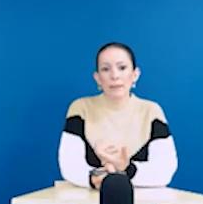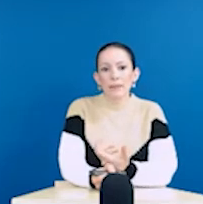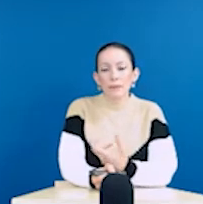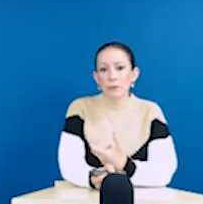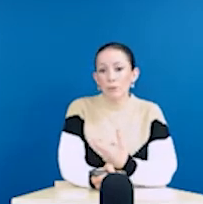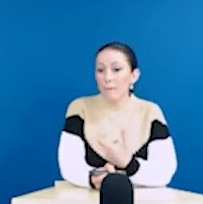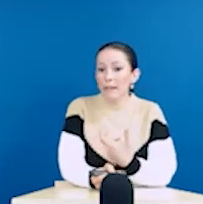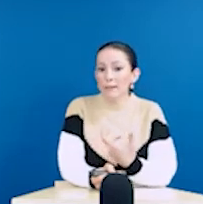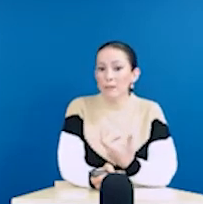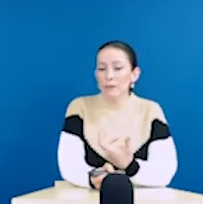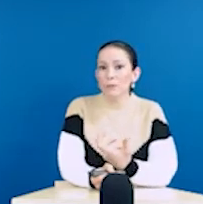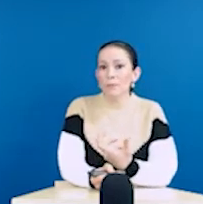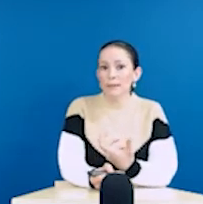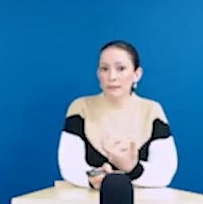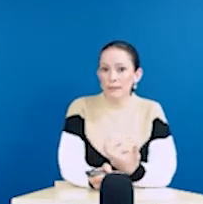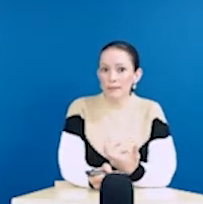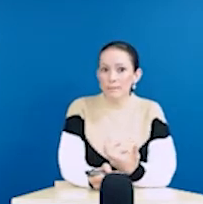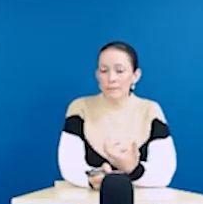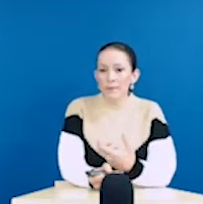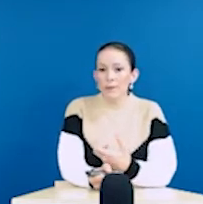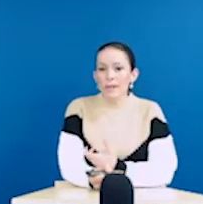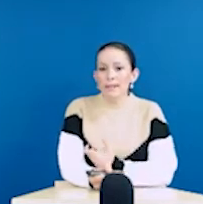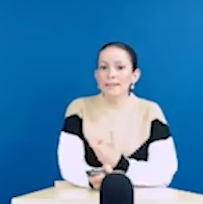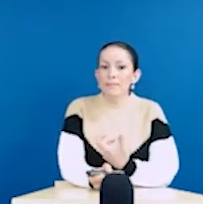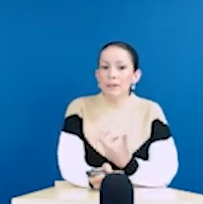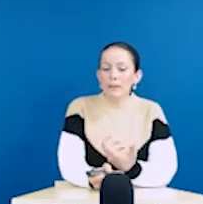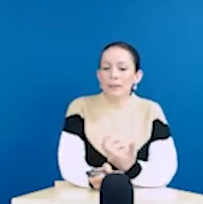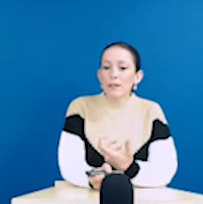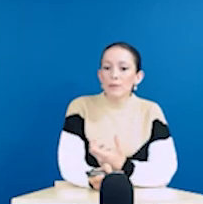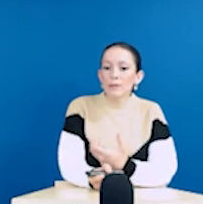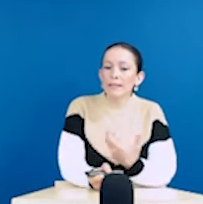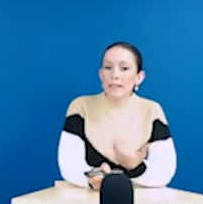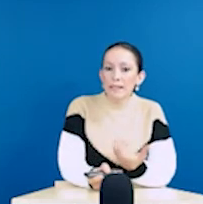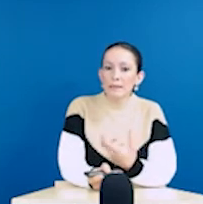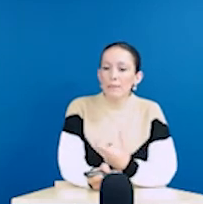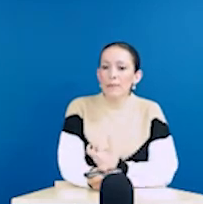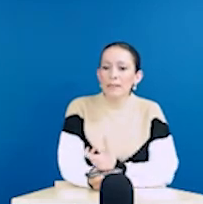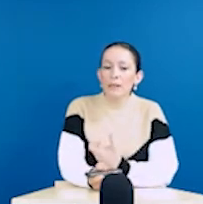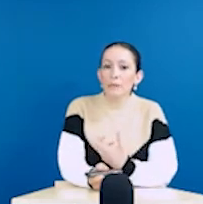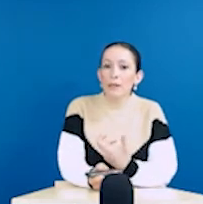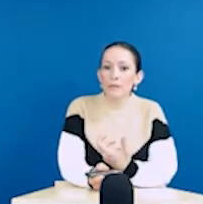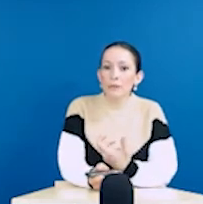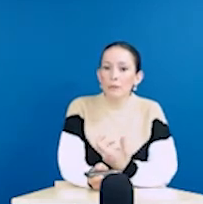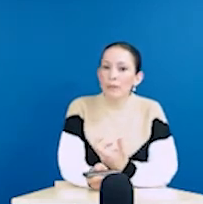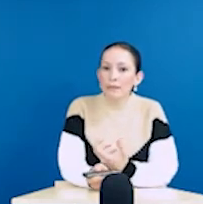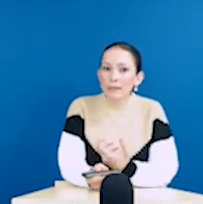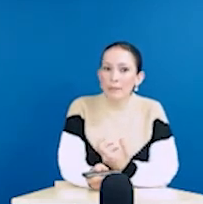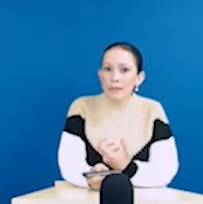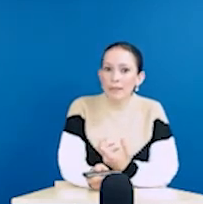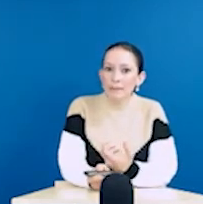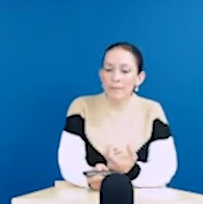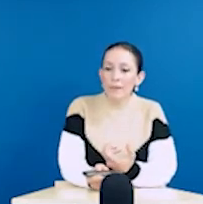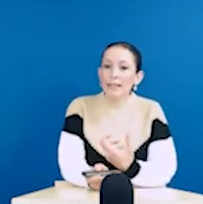hablaba inicialmente, cuando tú aprendes a conocer tu paciente, simplemente con una seña, simplemente con un gesto, tú